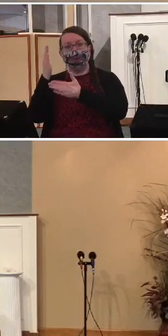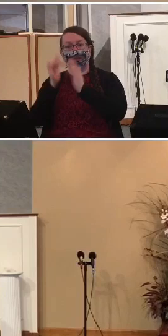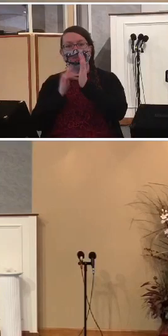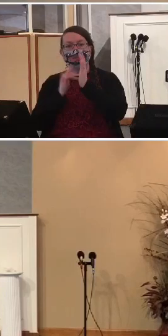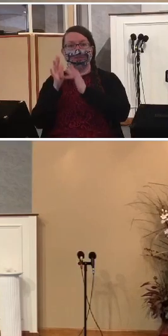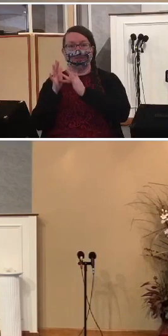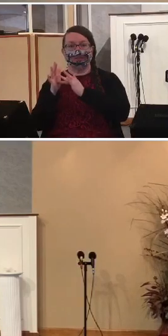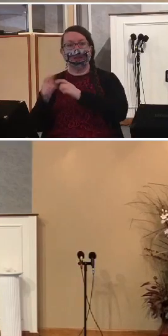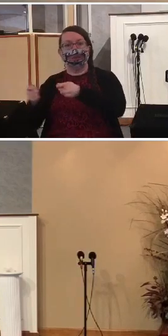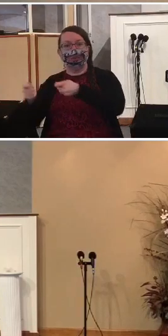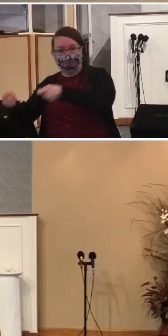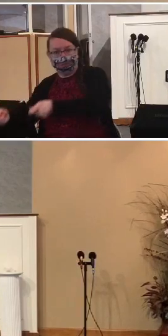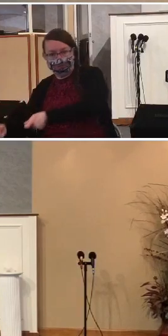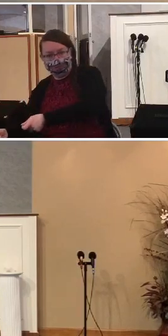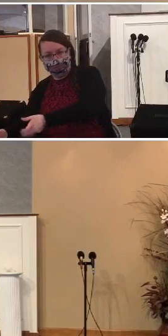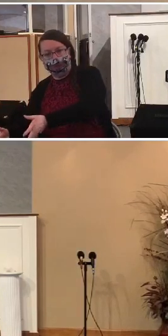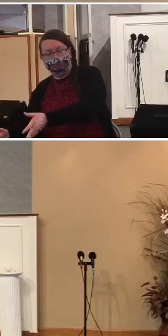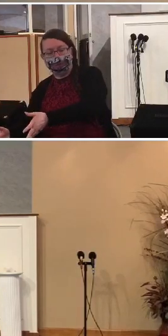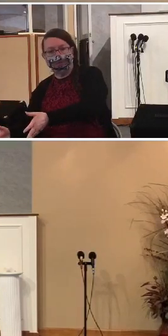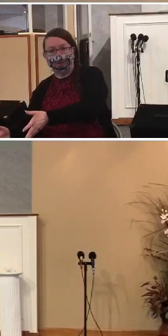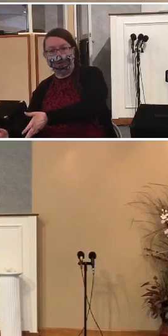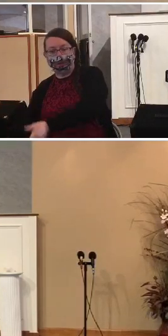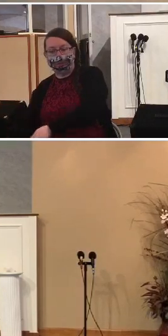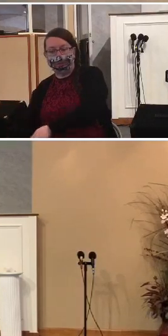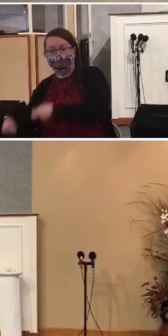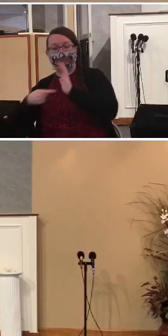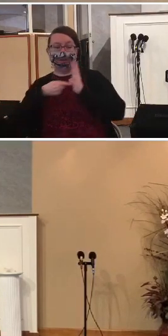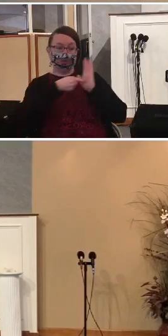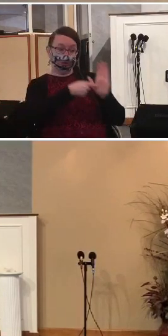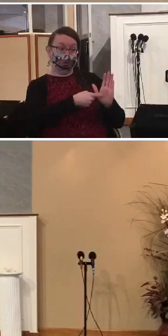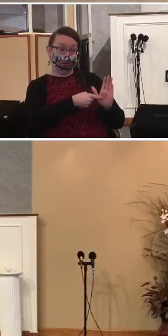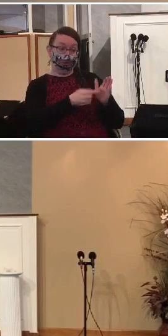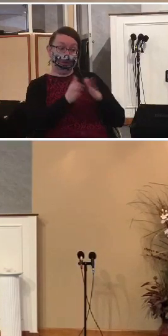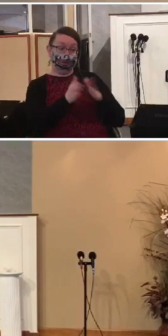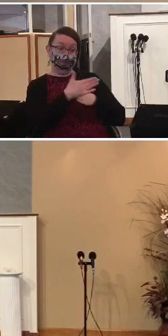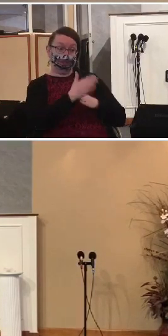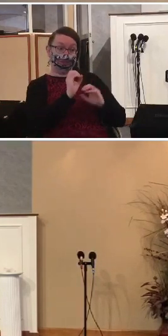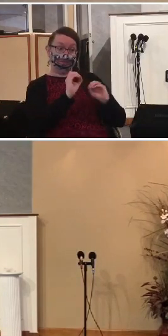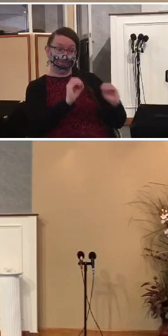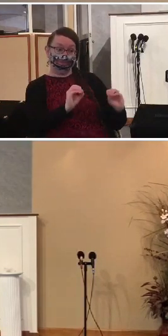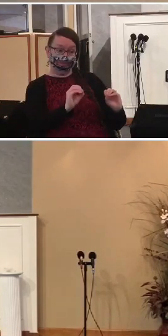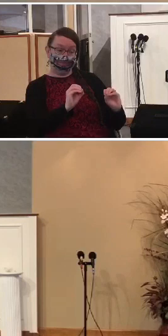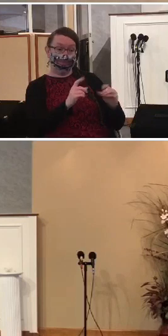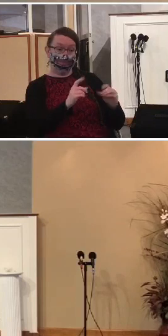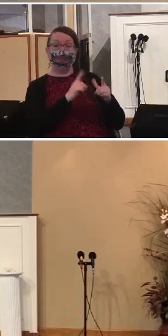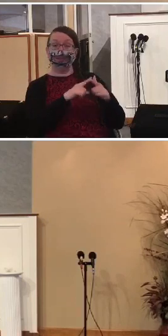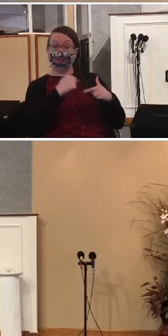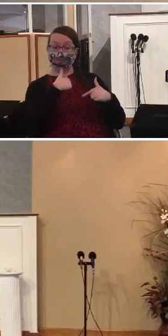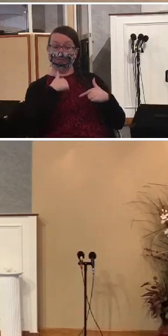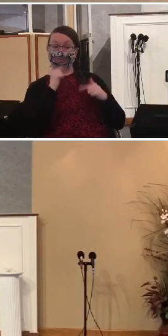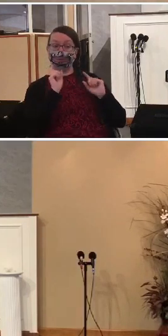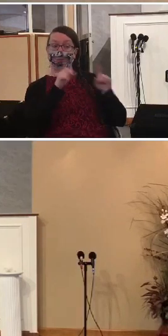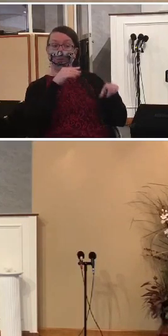y la voy a sacar y le voy a mostrar a Jesús que no hay pescados. Y voy a ir a casa.